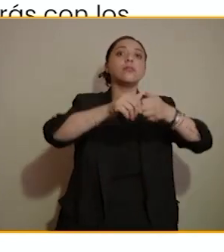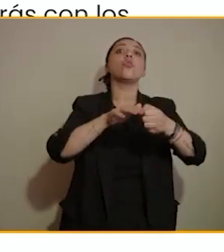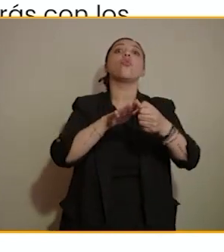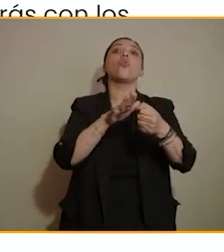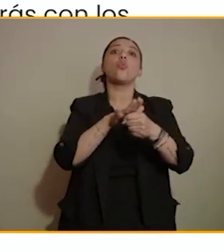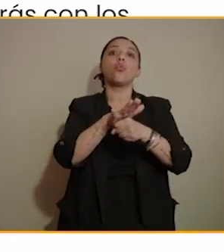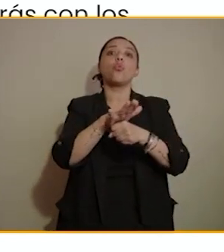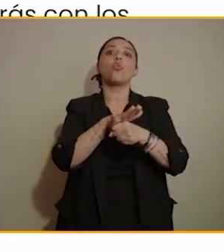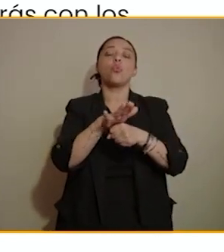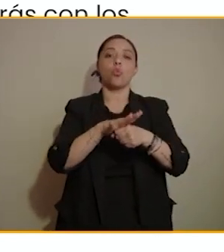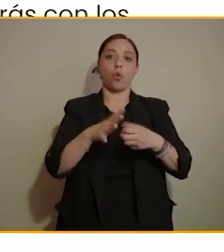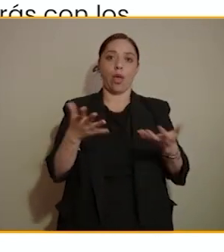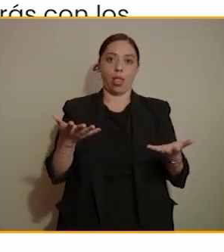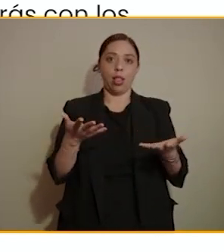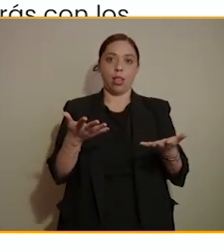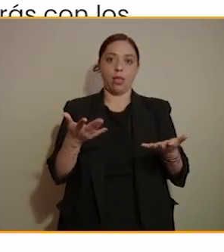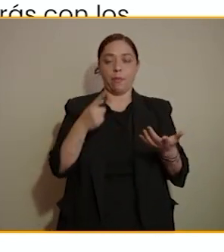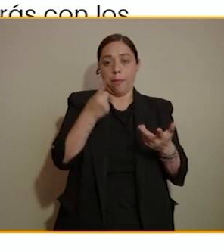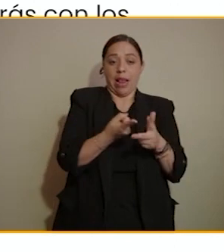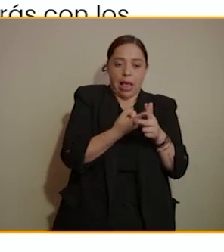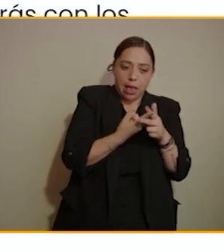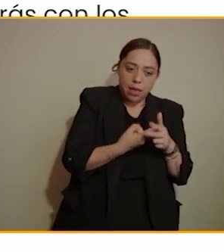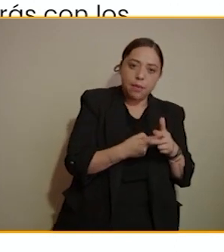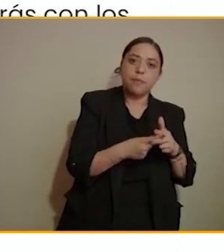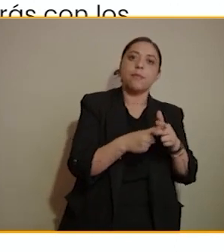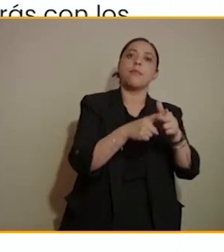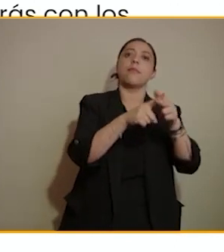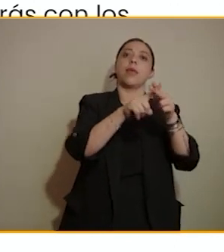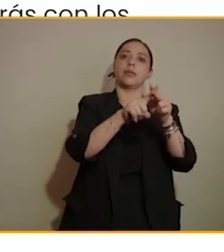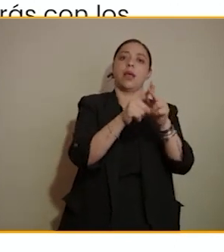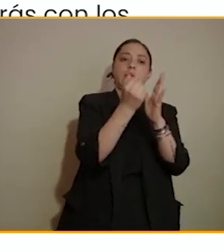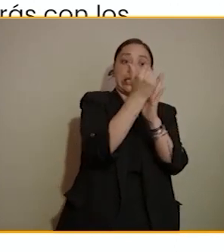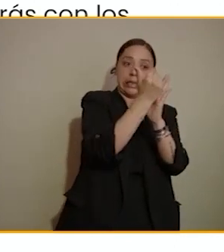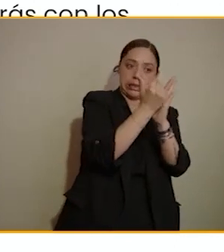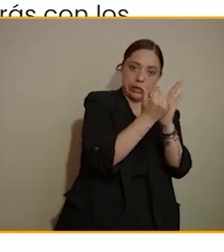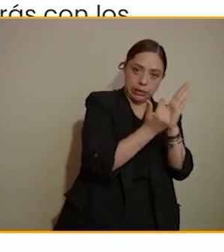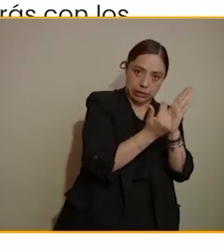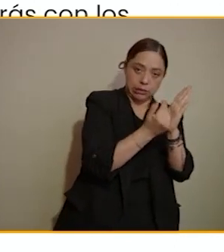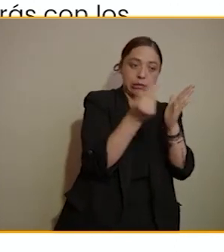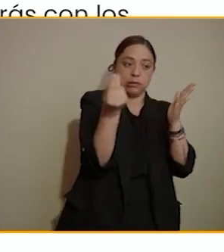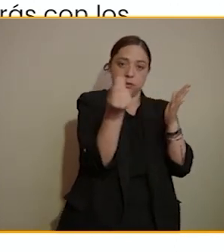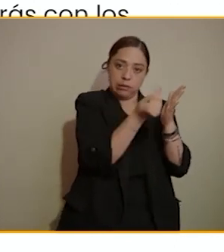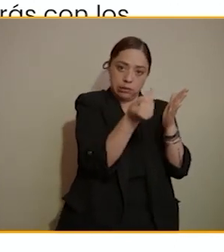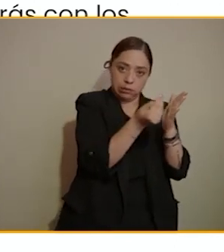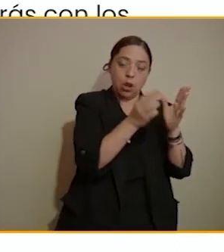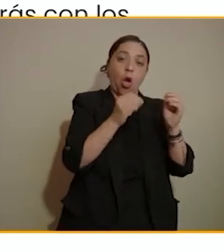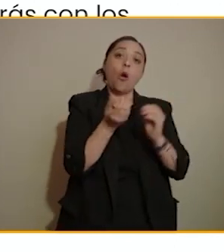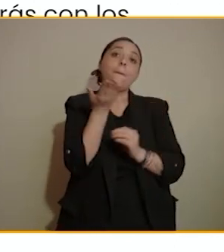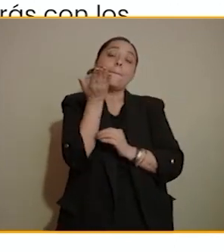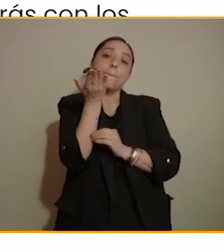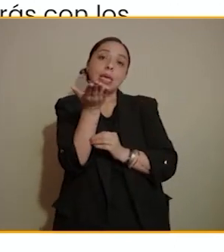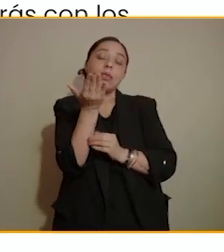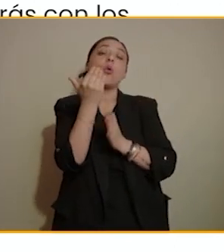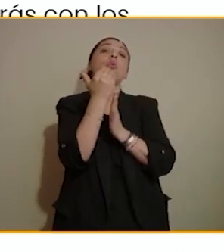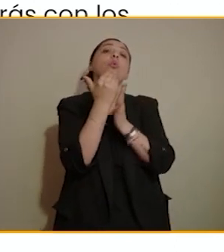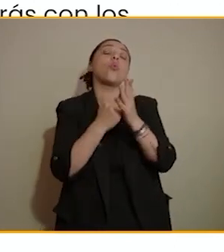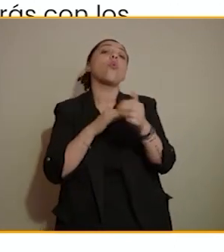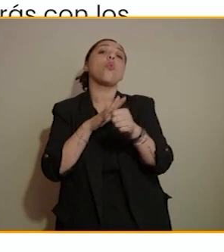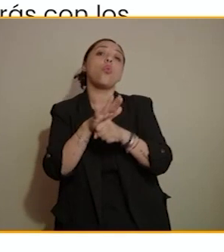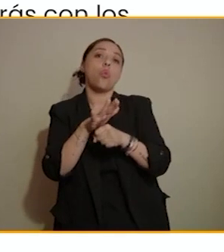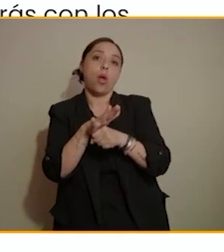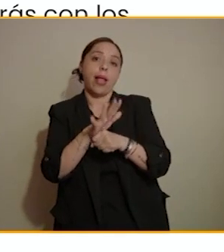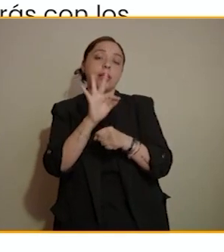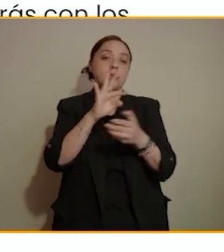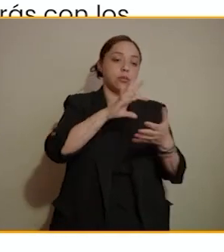mis requerimientos y la entrada de mis condicionantes? ¿Por qué? Porque mientras aquellas cadenas de valor que